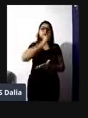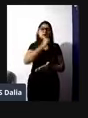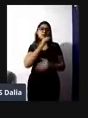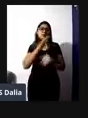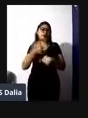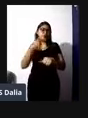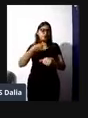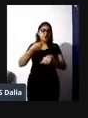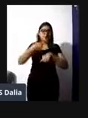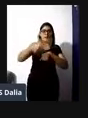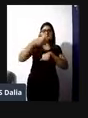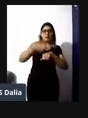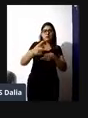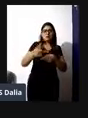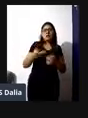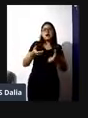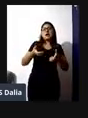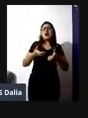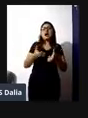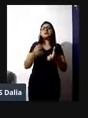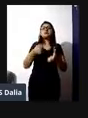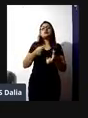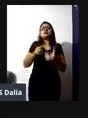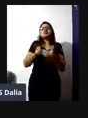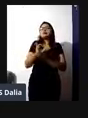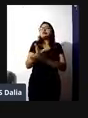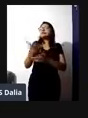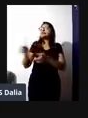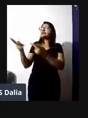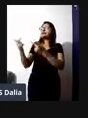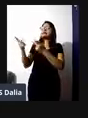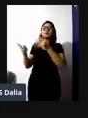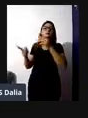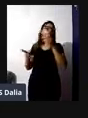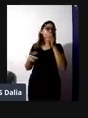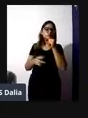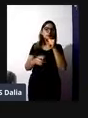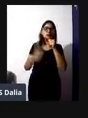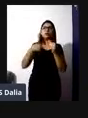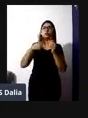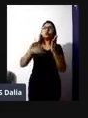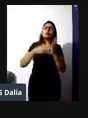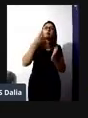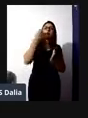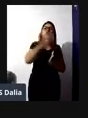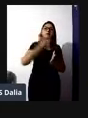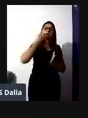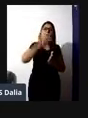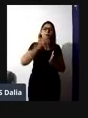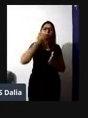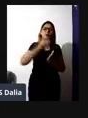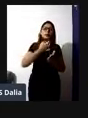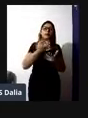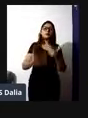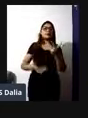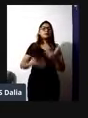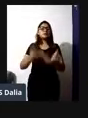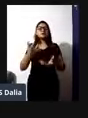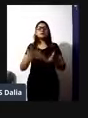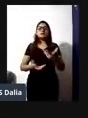vender, ya no vamos a poder ir a la escuela. Son muchas las interrogantes, muchas, y eso les está